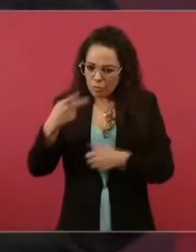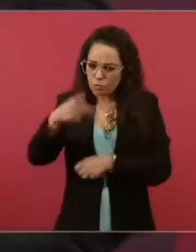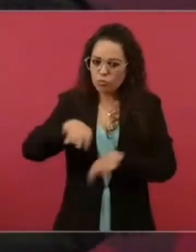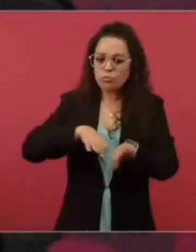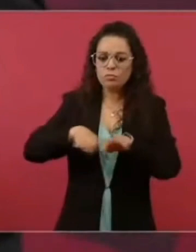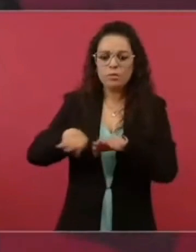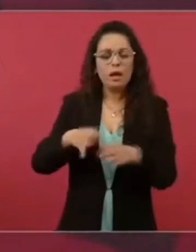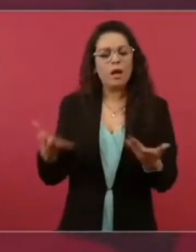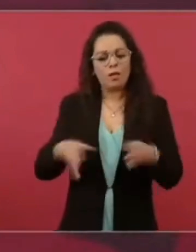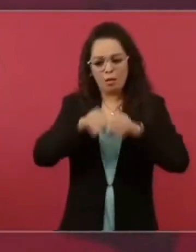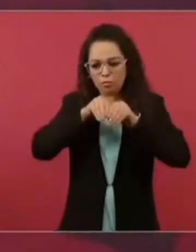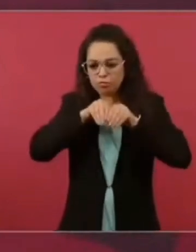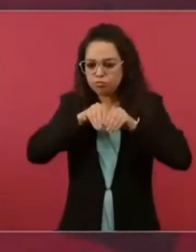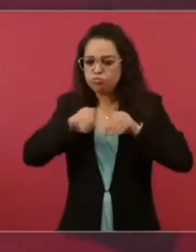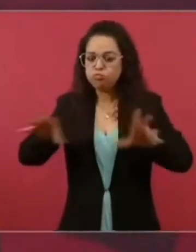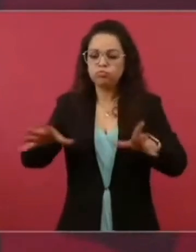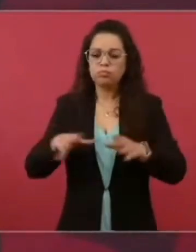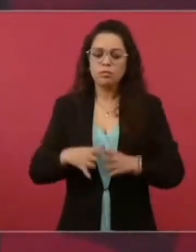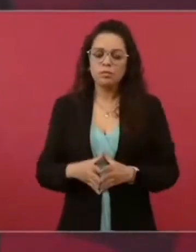antes